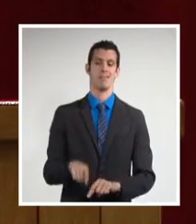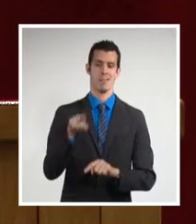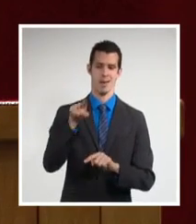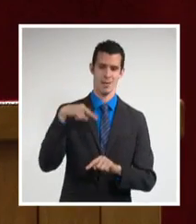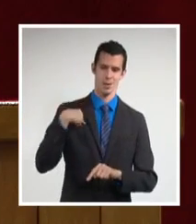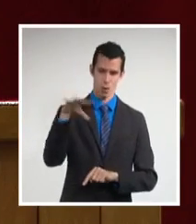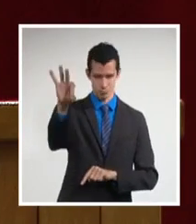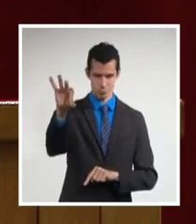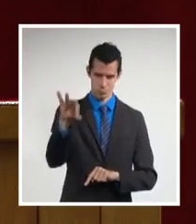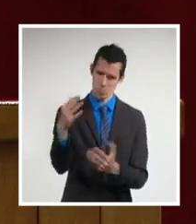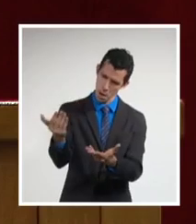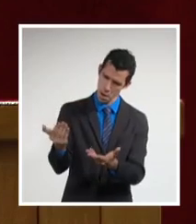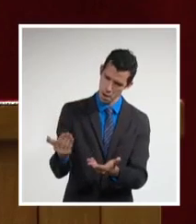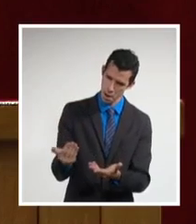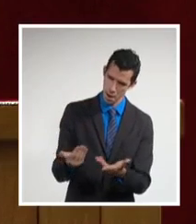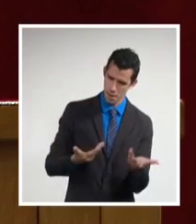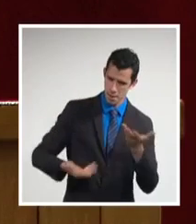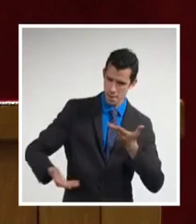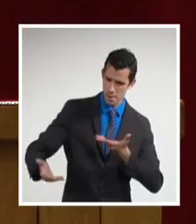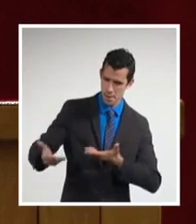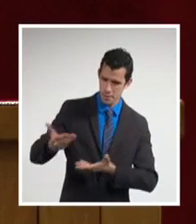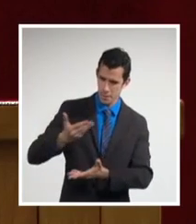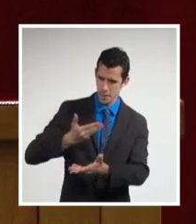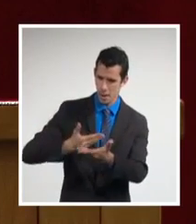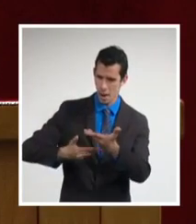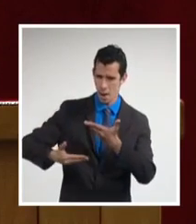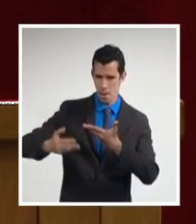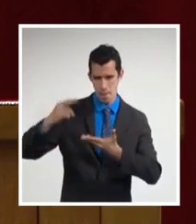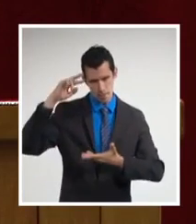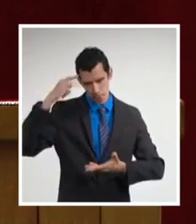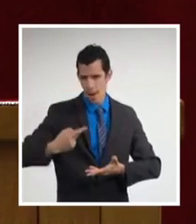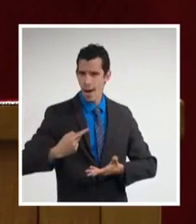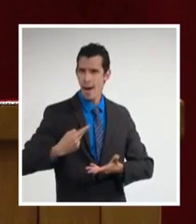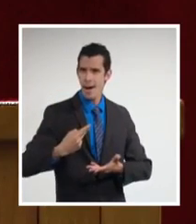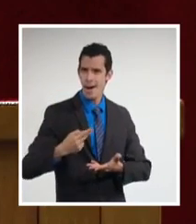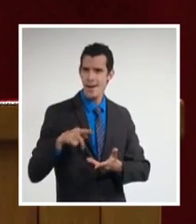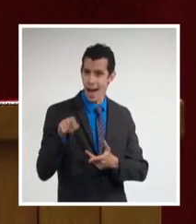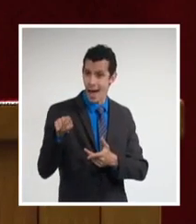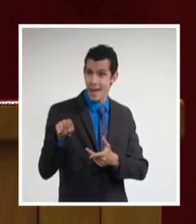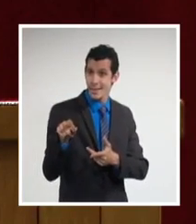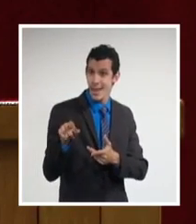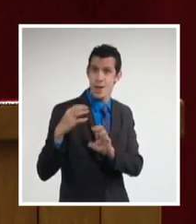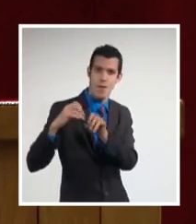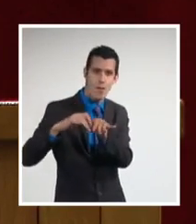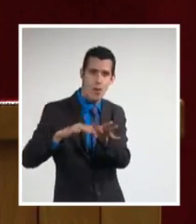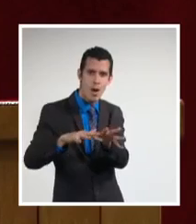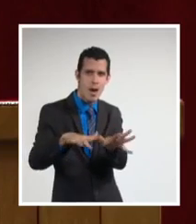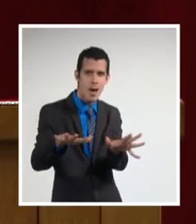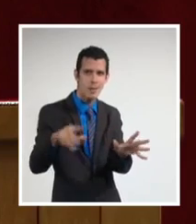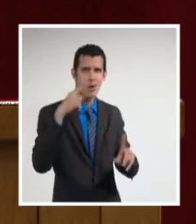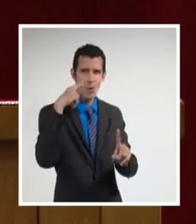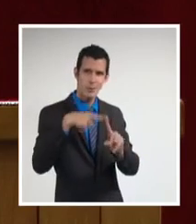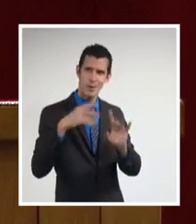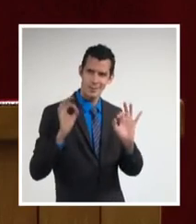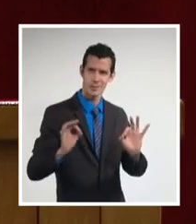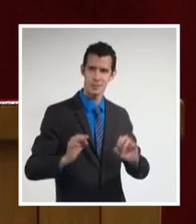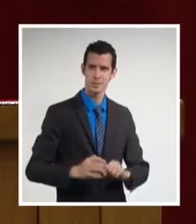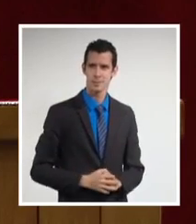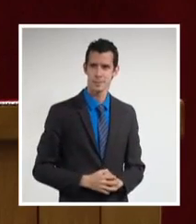siempre cumple el arte. Ya no se trata solo de pescar inconformidades en grandes galerías o prestigiosos